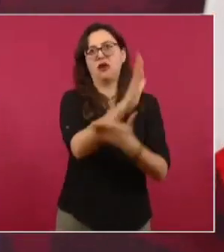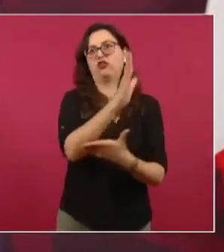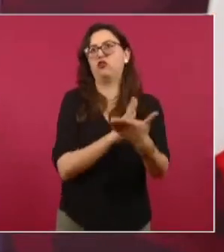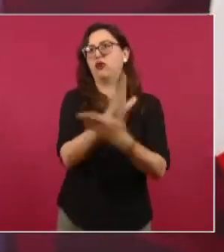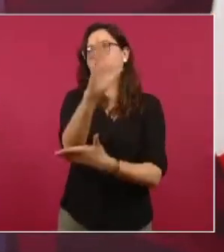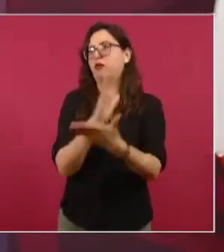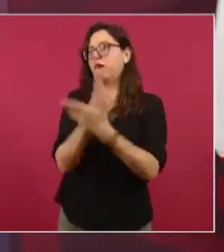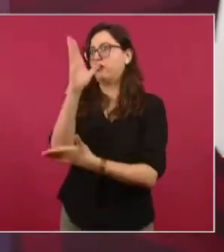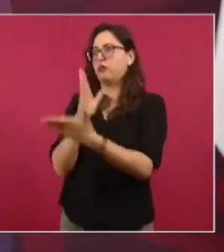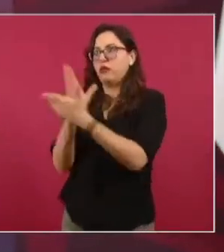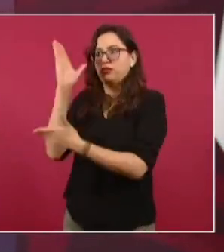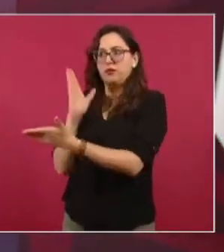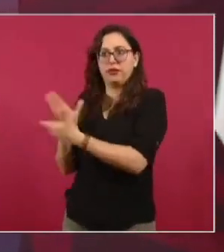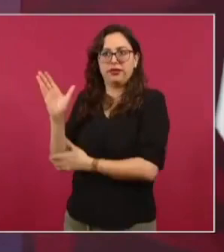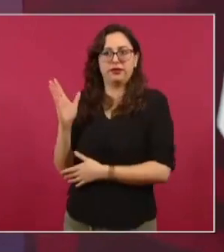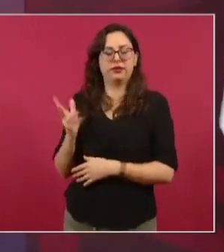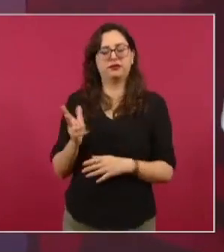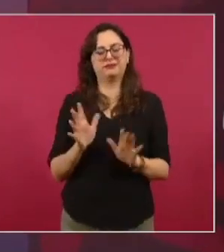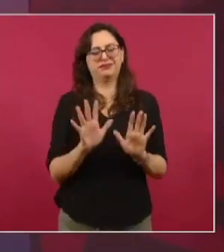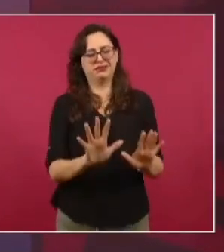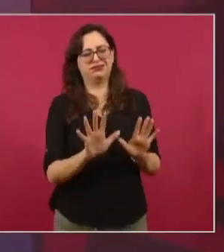eso tiene que cambiar